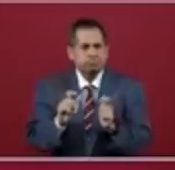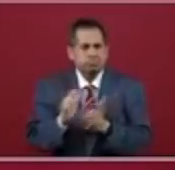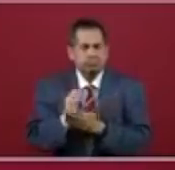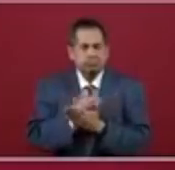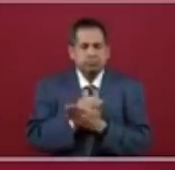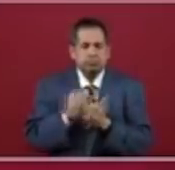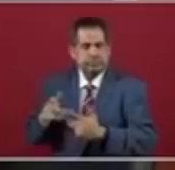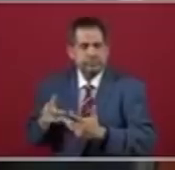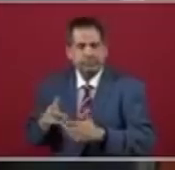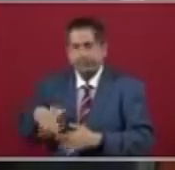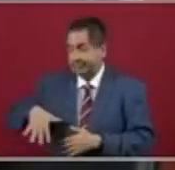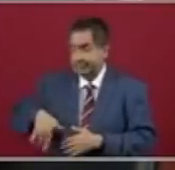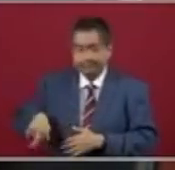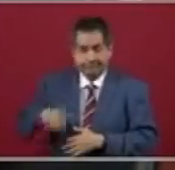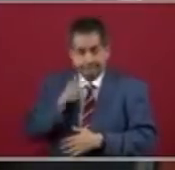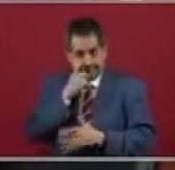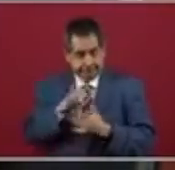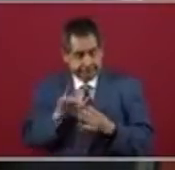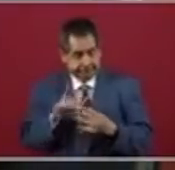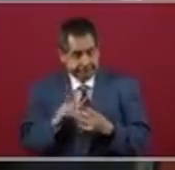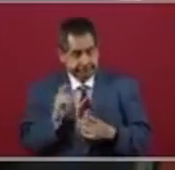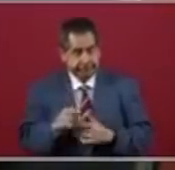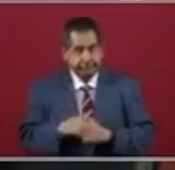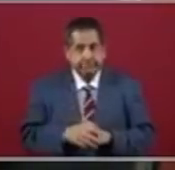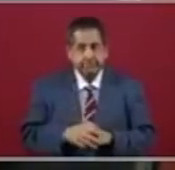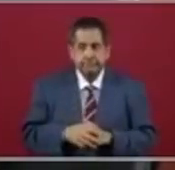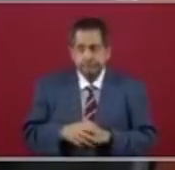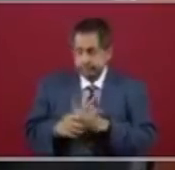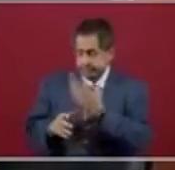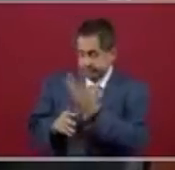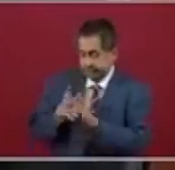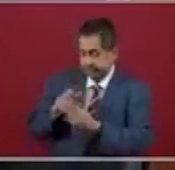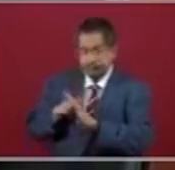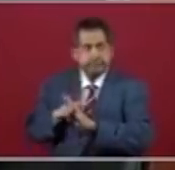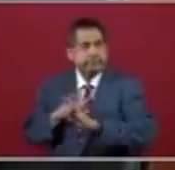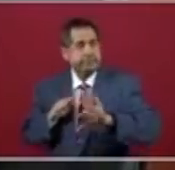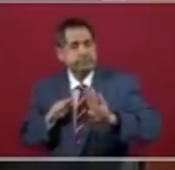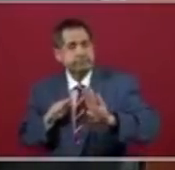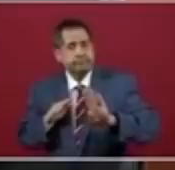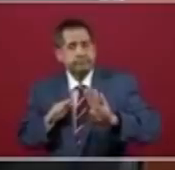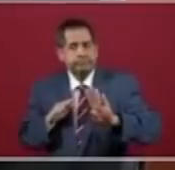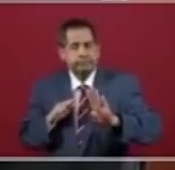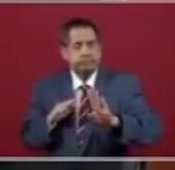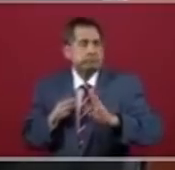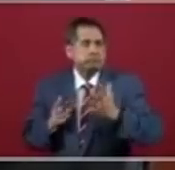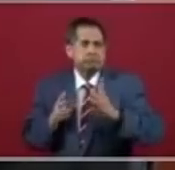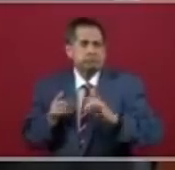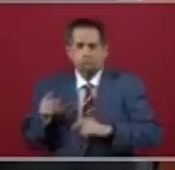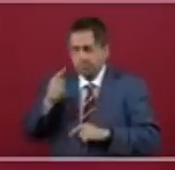con desarrollo, que la migración sea optativa,